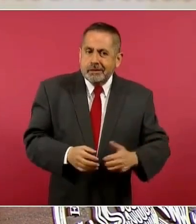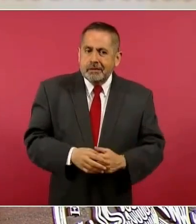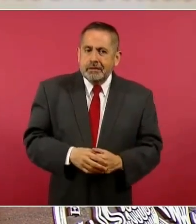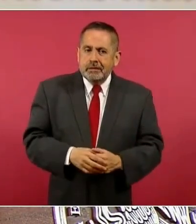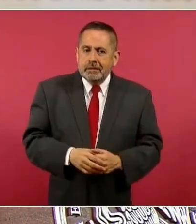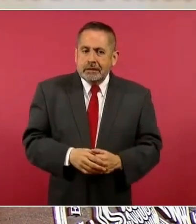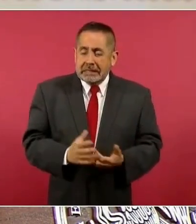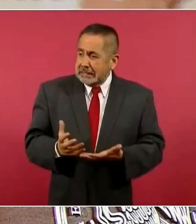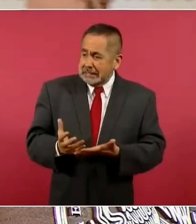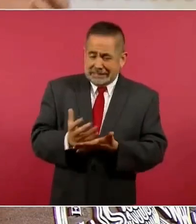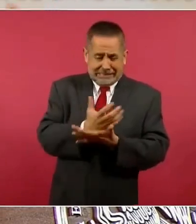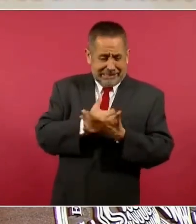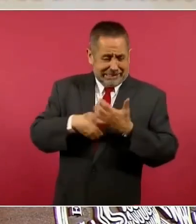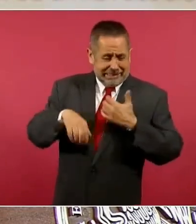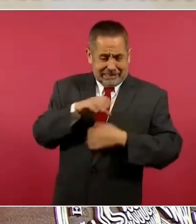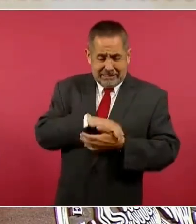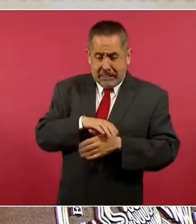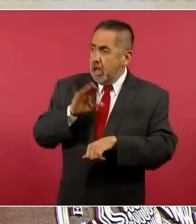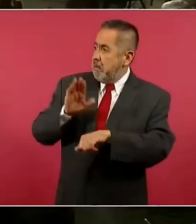a todas